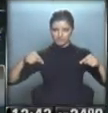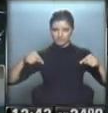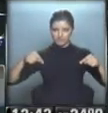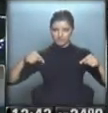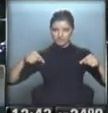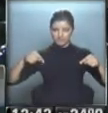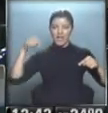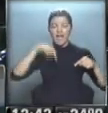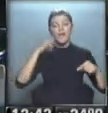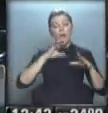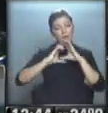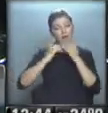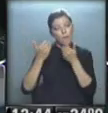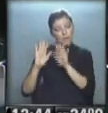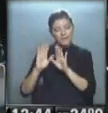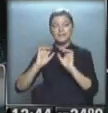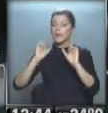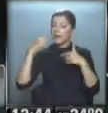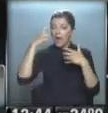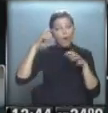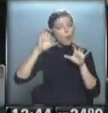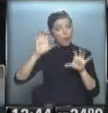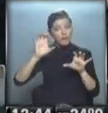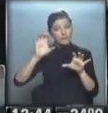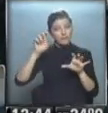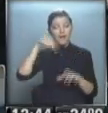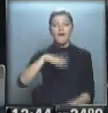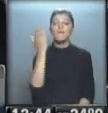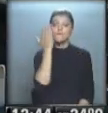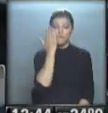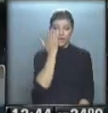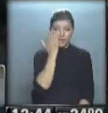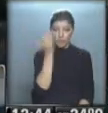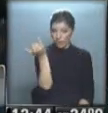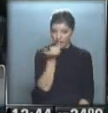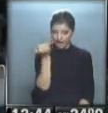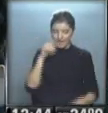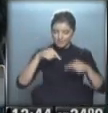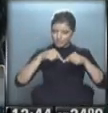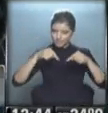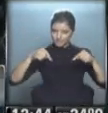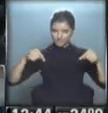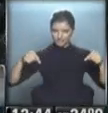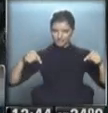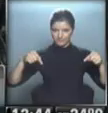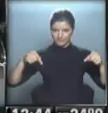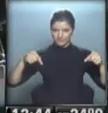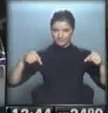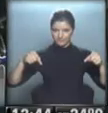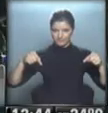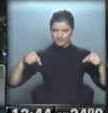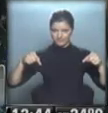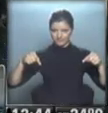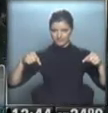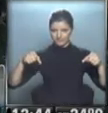4535-0709, los teléfonos para comunicarse. Y por supuesto, recuerden que también tenemos la posibilidad de comunicarnos a través de la red social Facebook, Yo Veo Visión